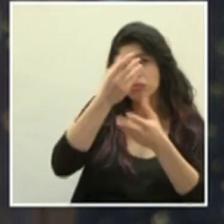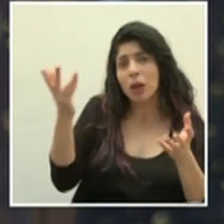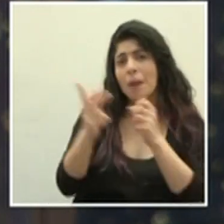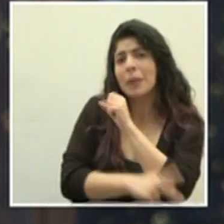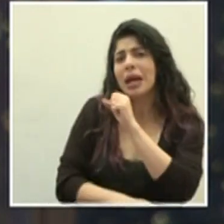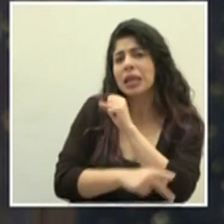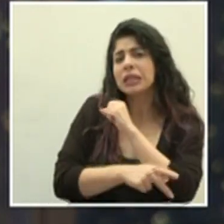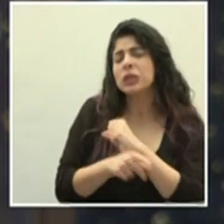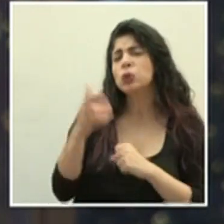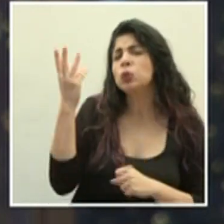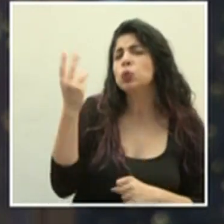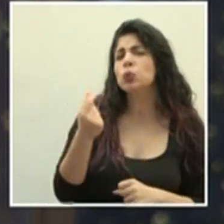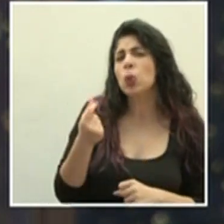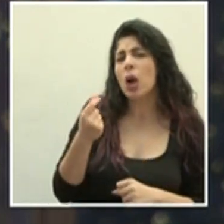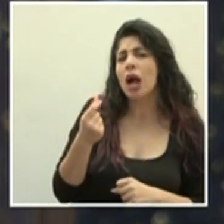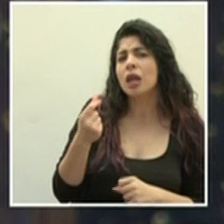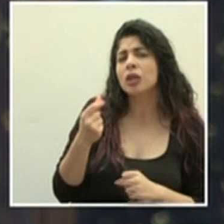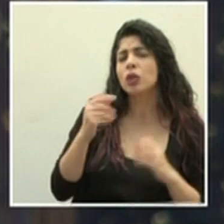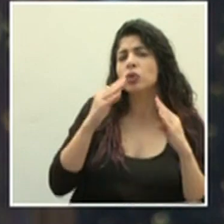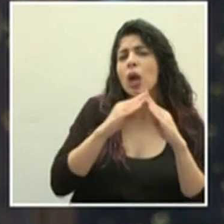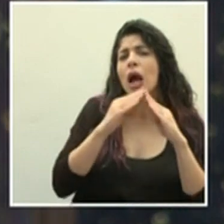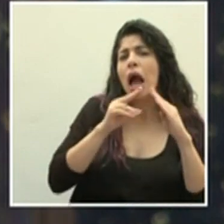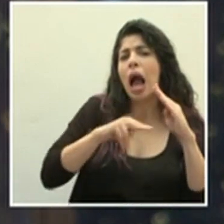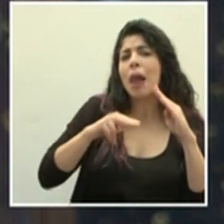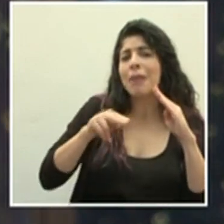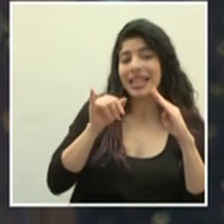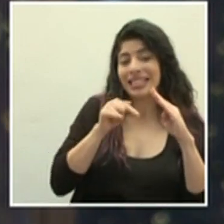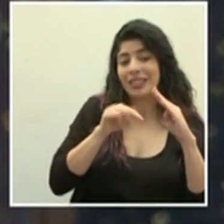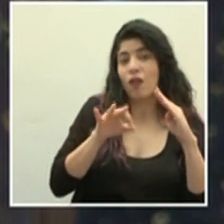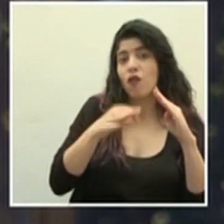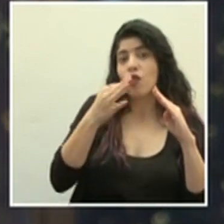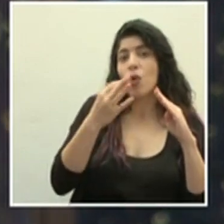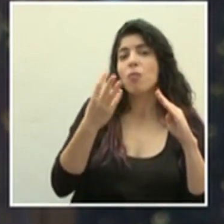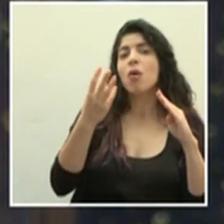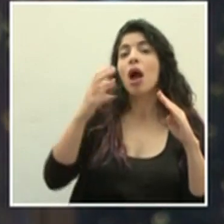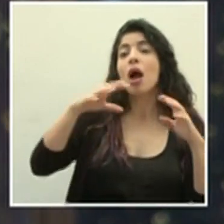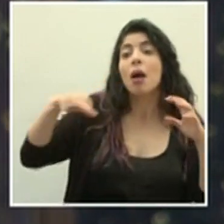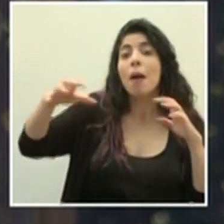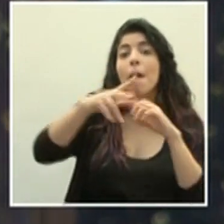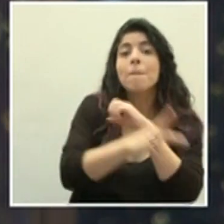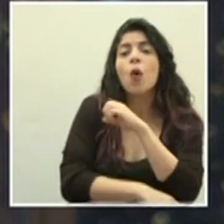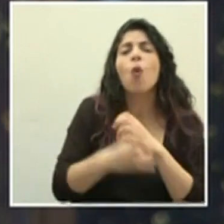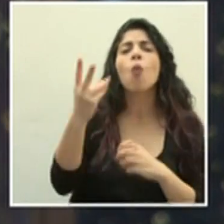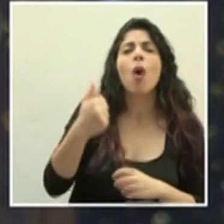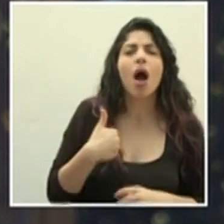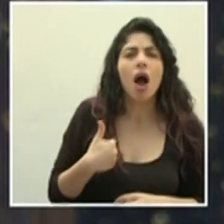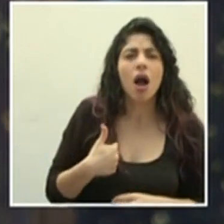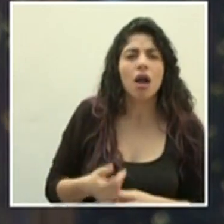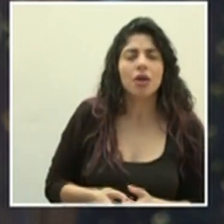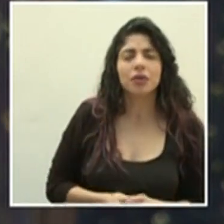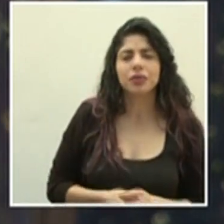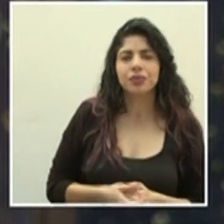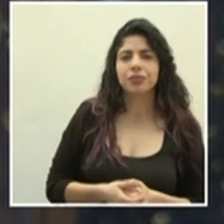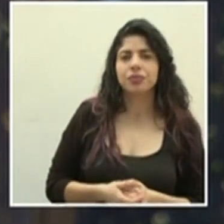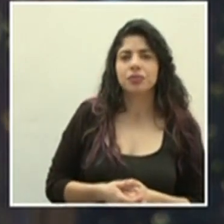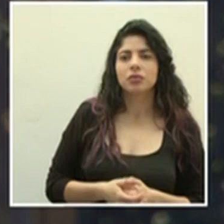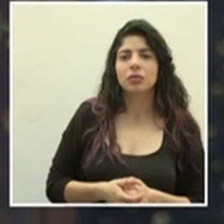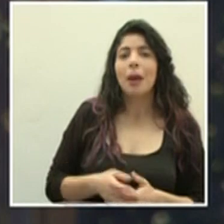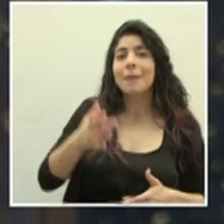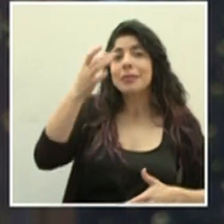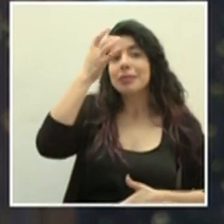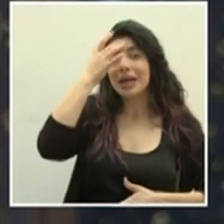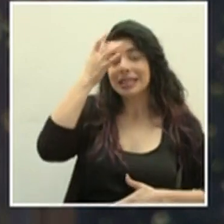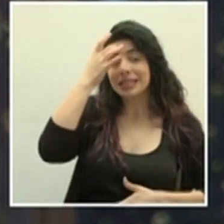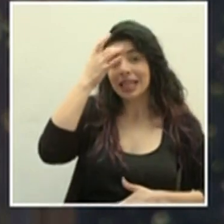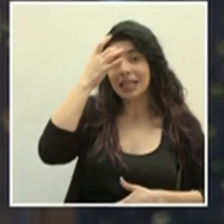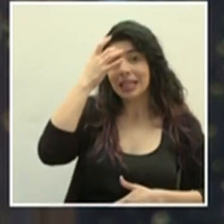país cuántos son los albergues de este tipo que están manejando en el país en estos momentos? ¿Cuántos pacientes